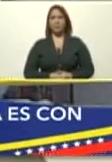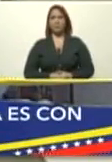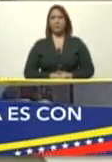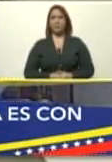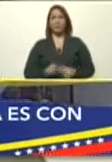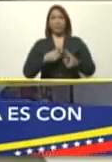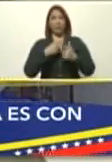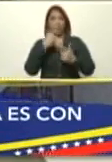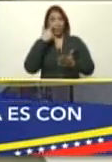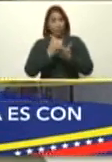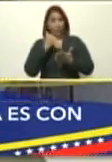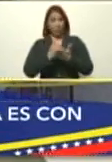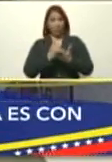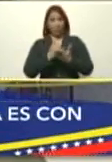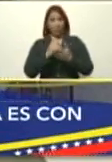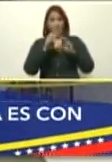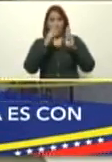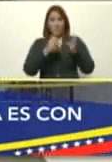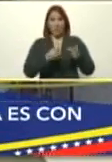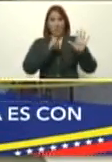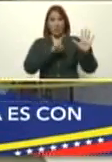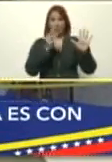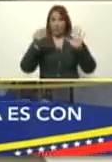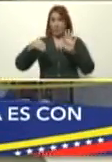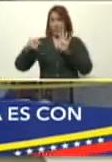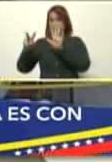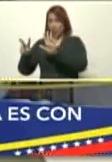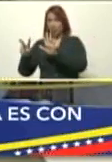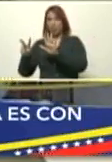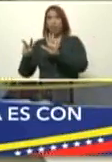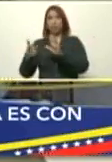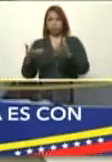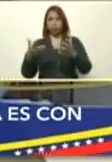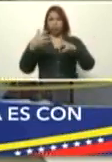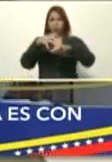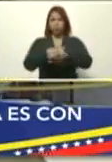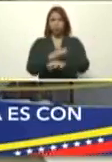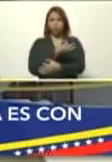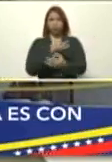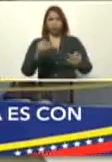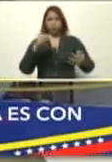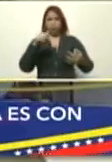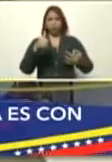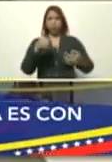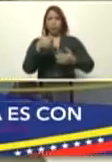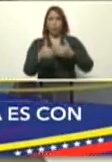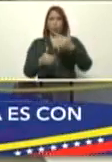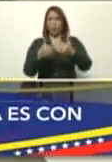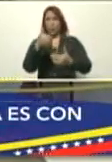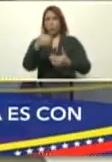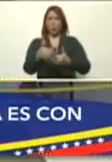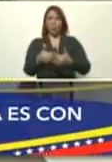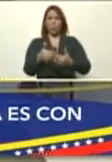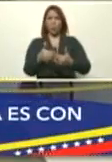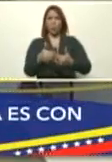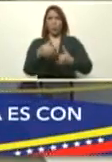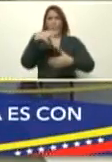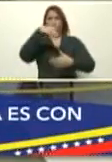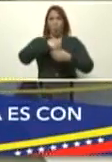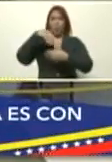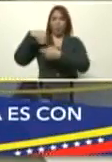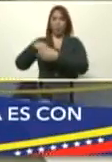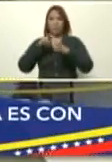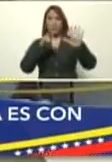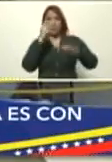Entonces, fíjense, método 7+7 combinó perfectamente los periodos de cuarentena, 7 días, para cortar